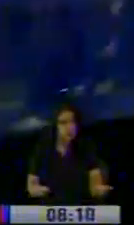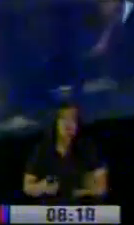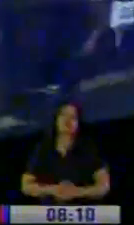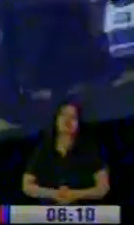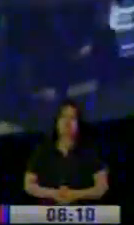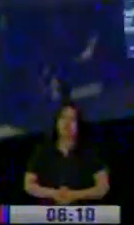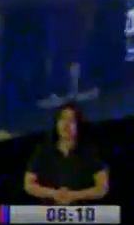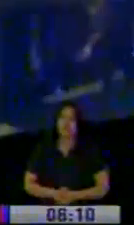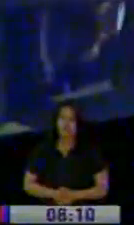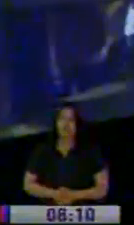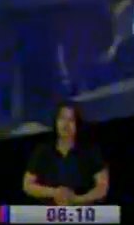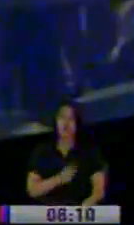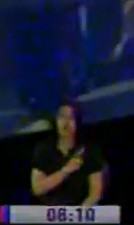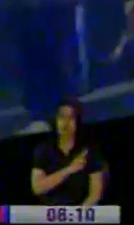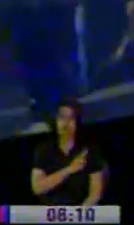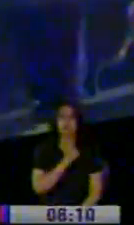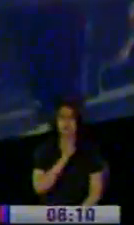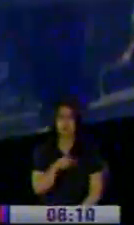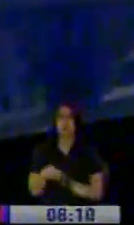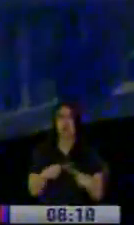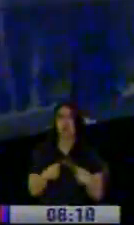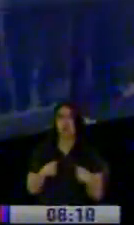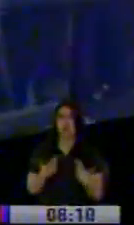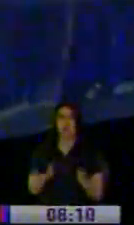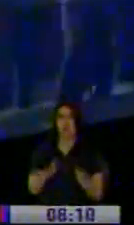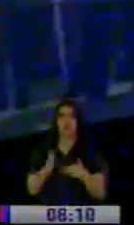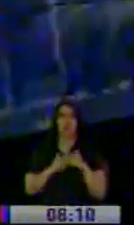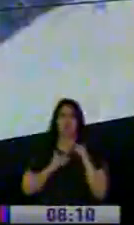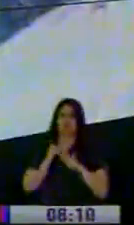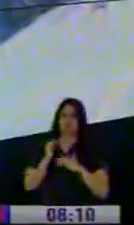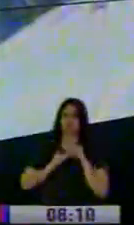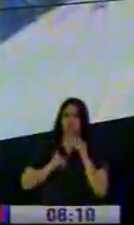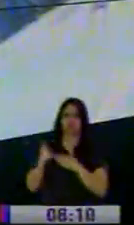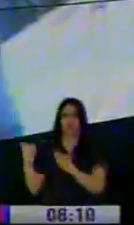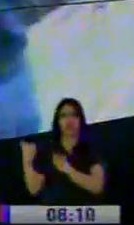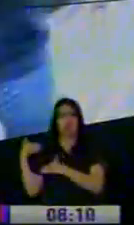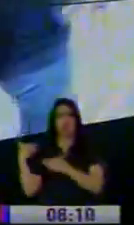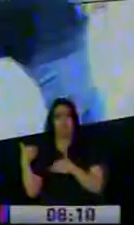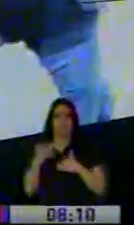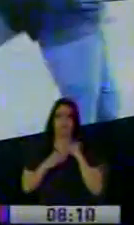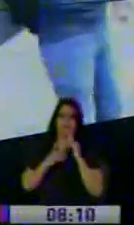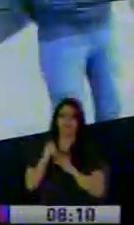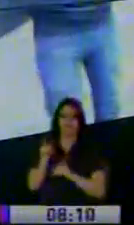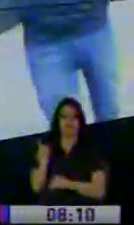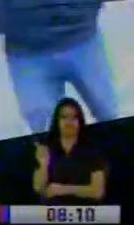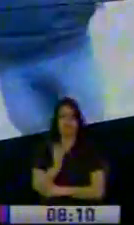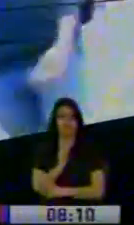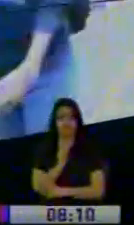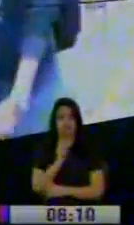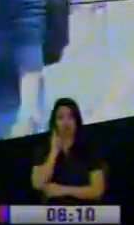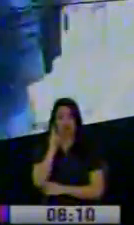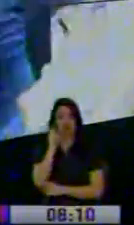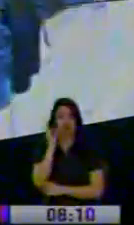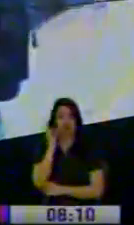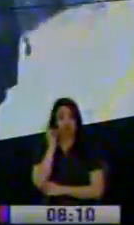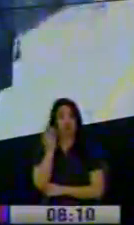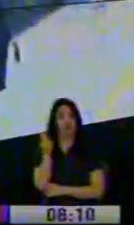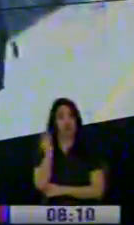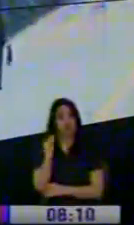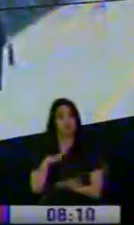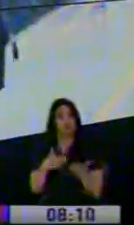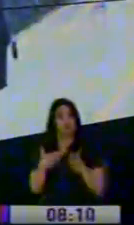Los de la universidad, ¿cuándo? Todo el mundo un poco mirando para otro lado. Hay una vida que falleció y es una vida